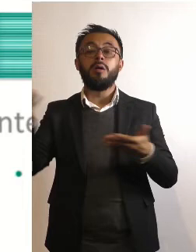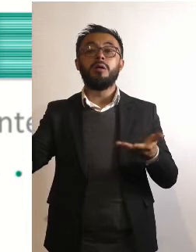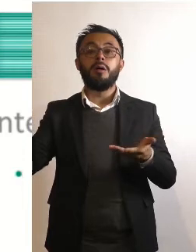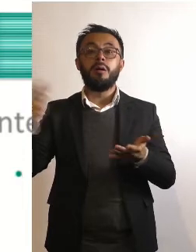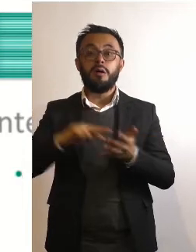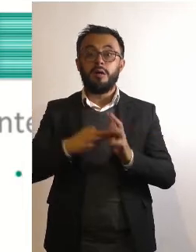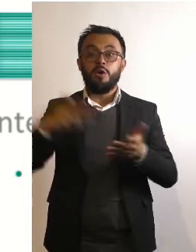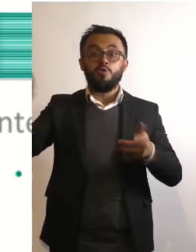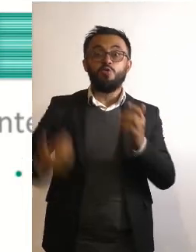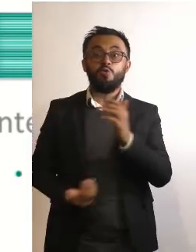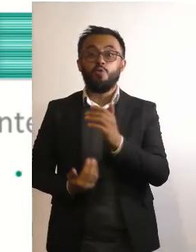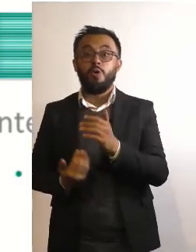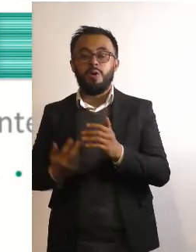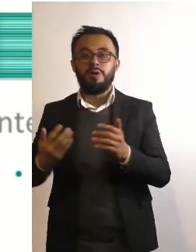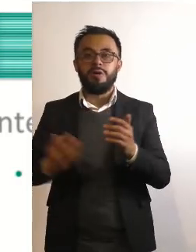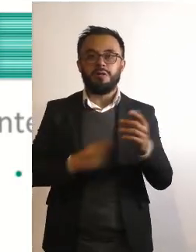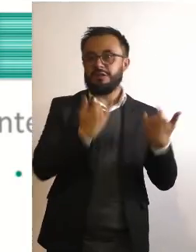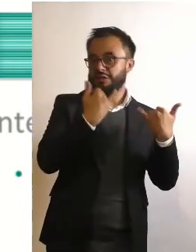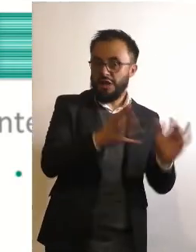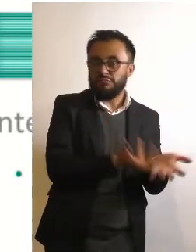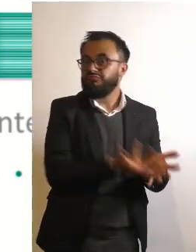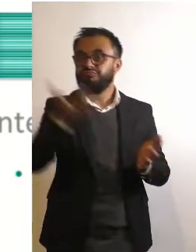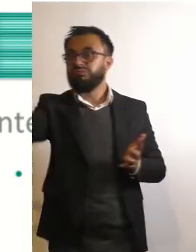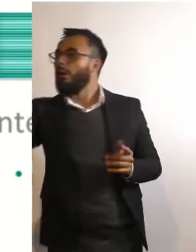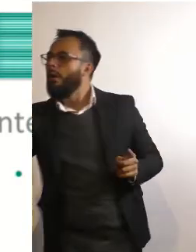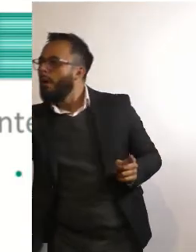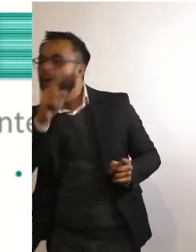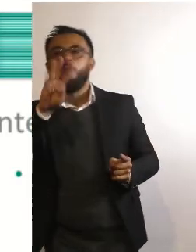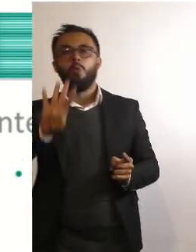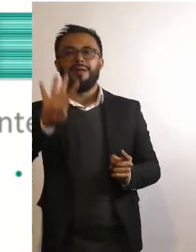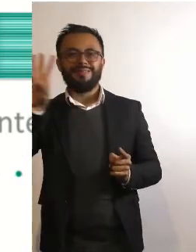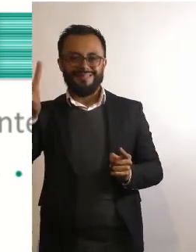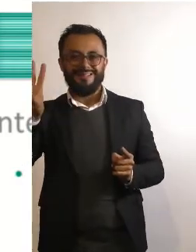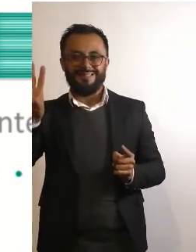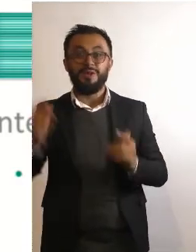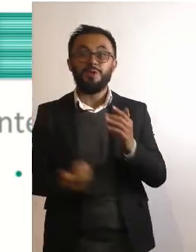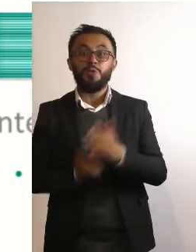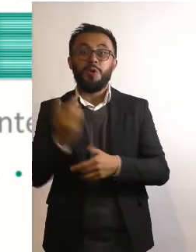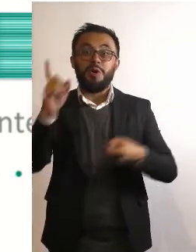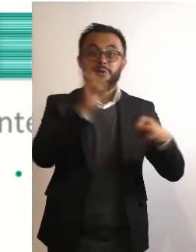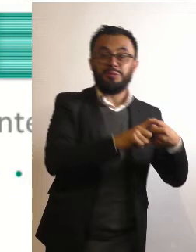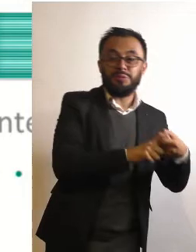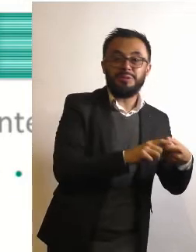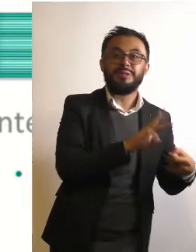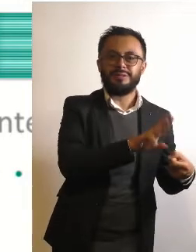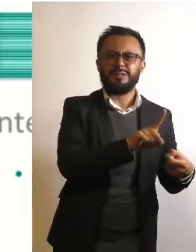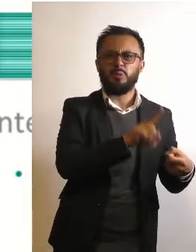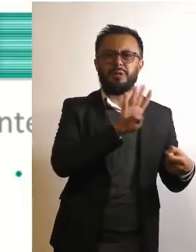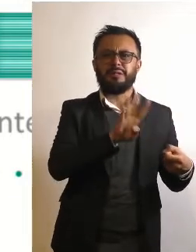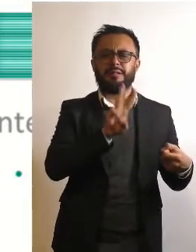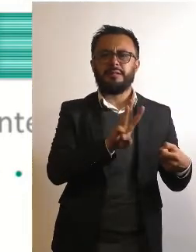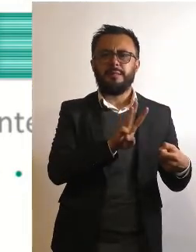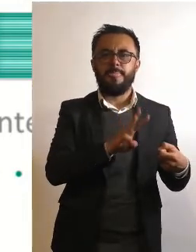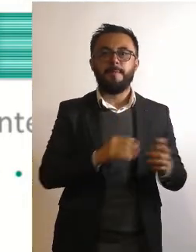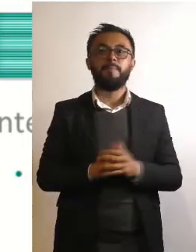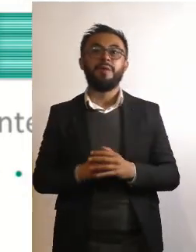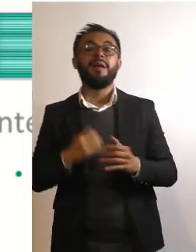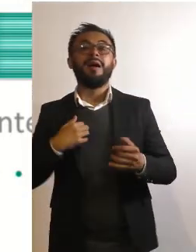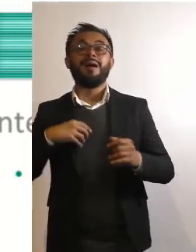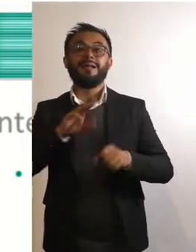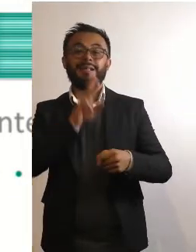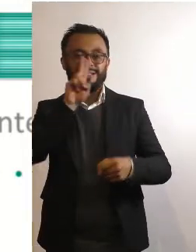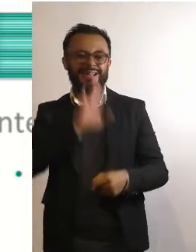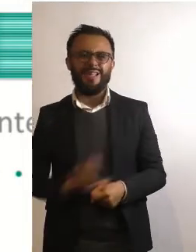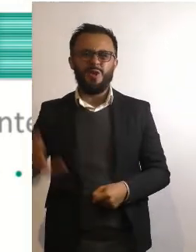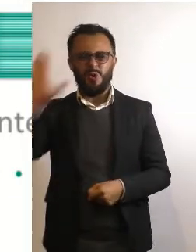43 salientes y 60 entrantes. Y en intercambio virtual nacional tuvimos para el